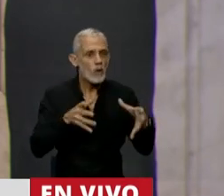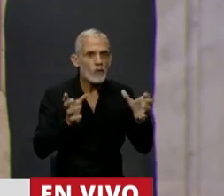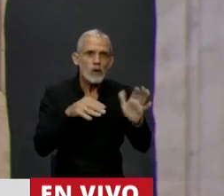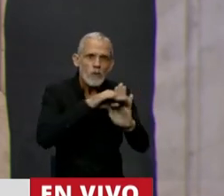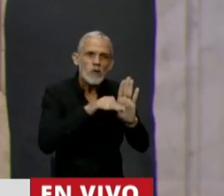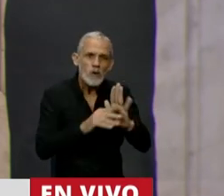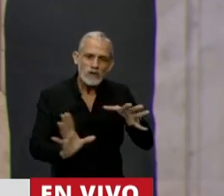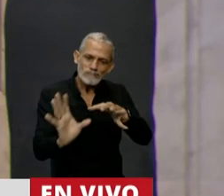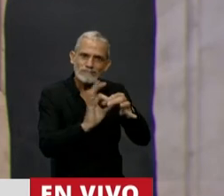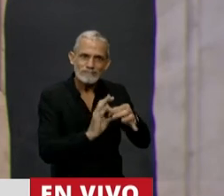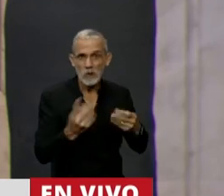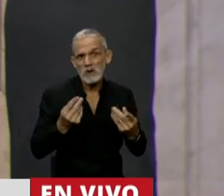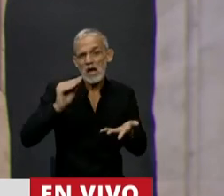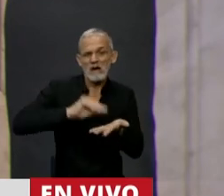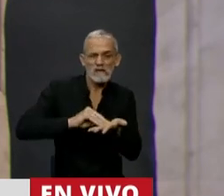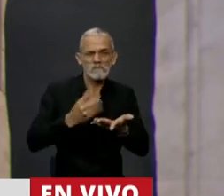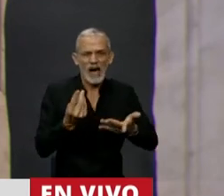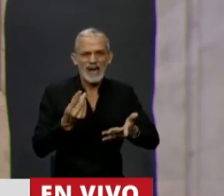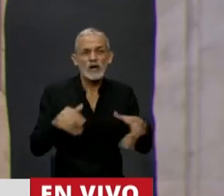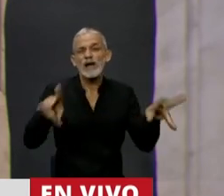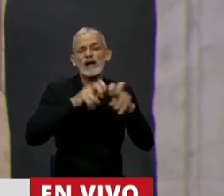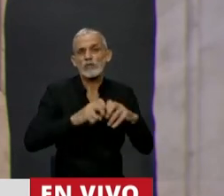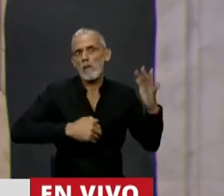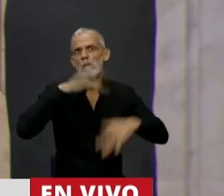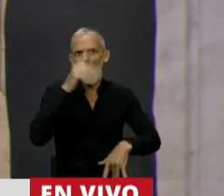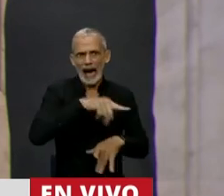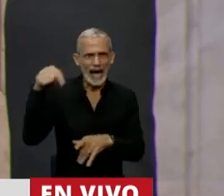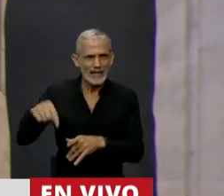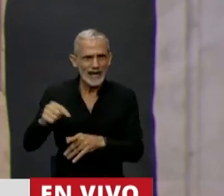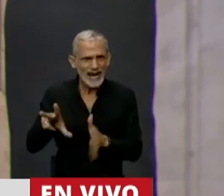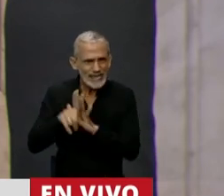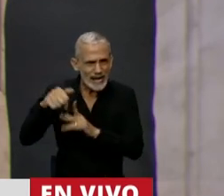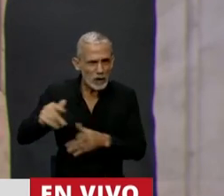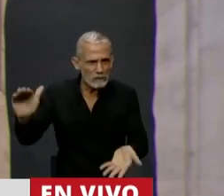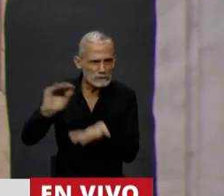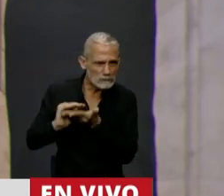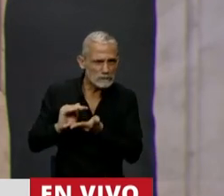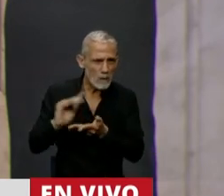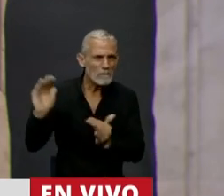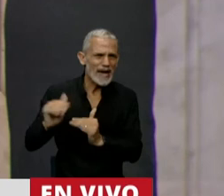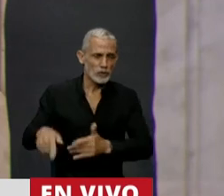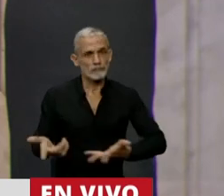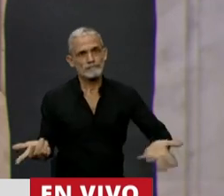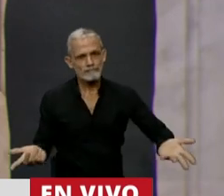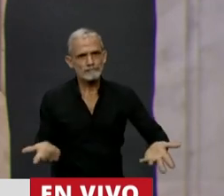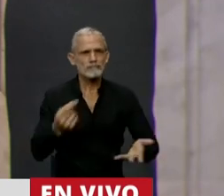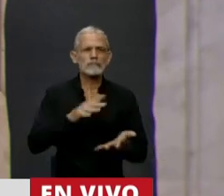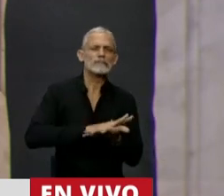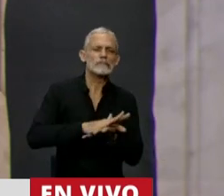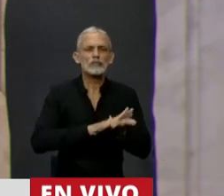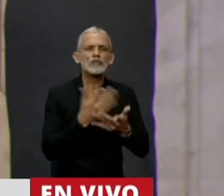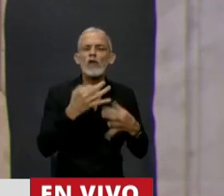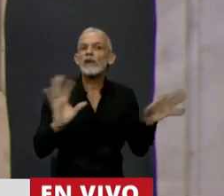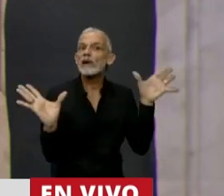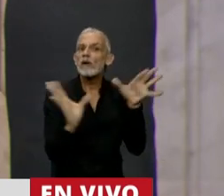de medidas, porque sabemos que era una medida paliativa, que recaudaba mucho más que esta ley, por supuesto, pero era una medida paliativa que no puede estar